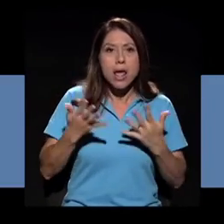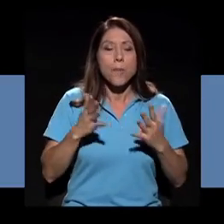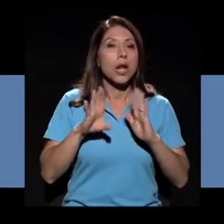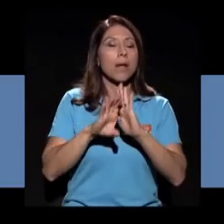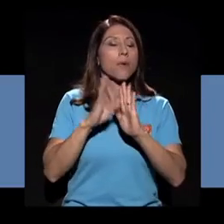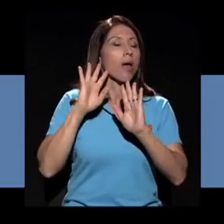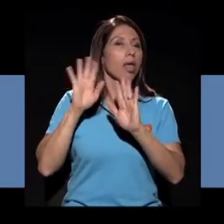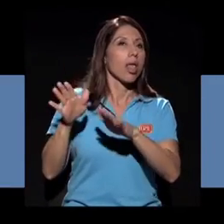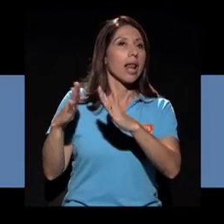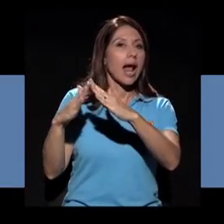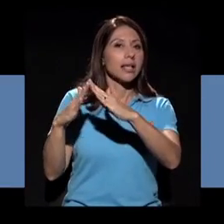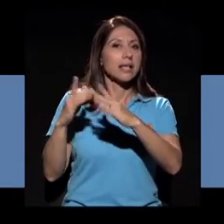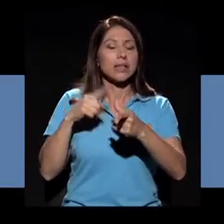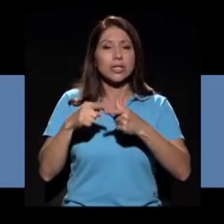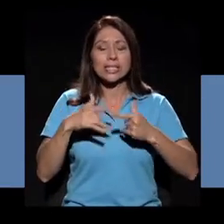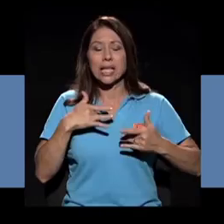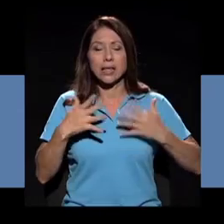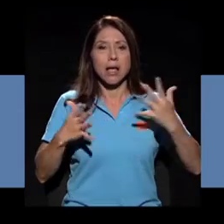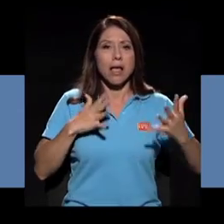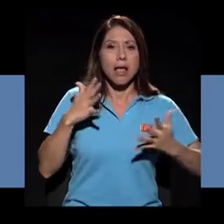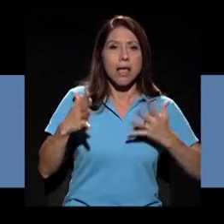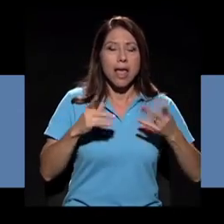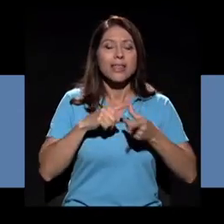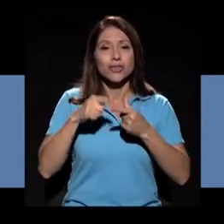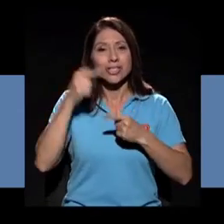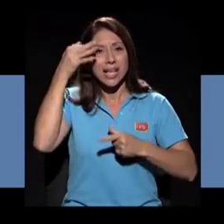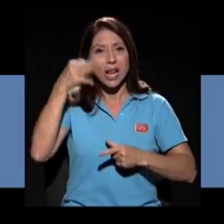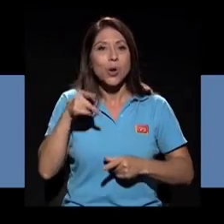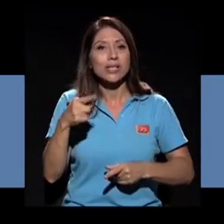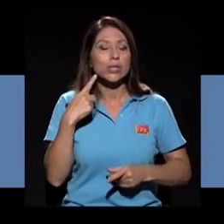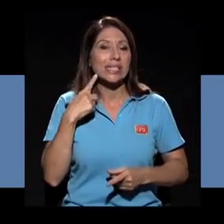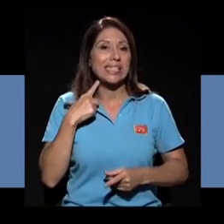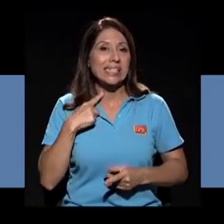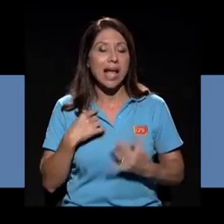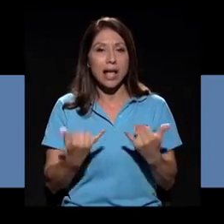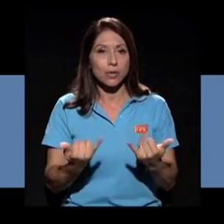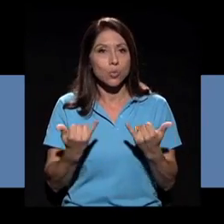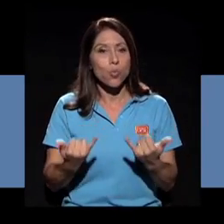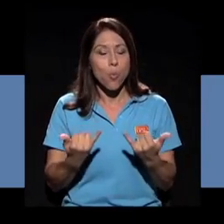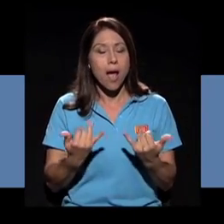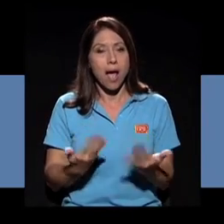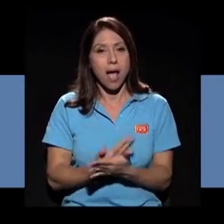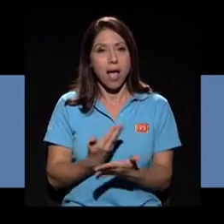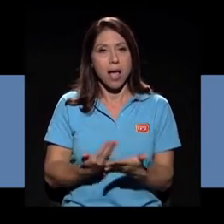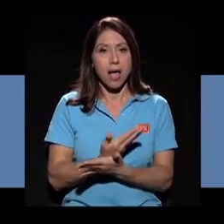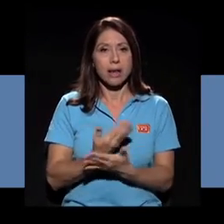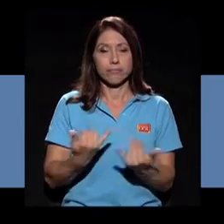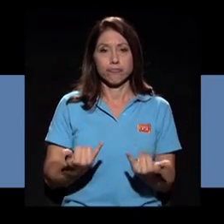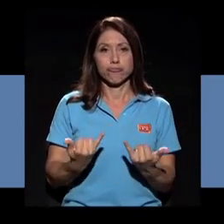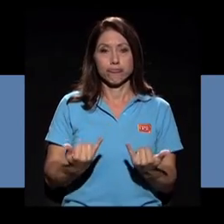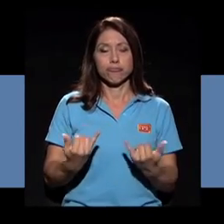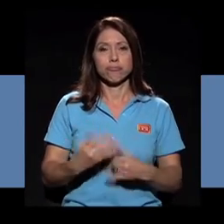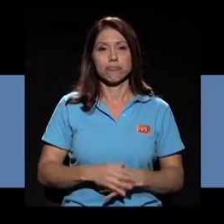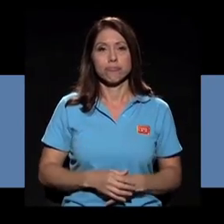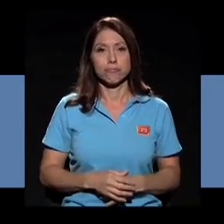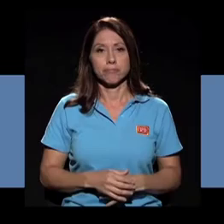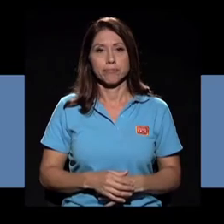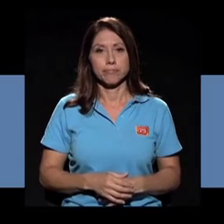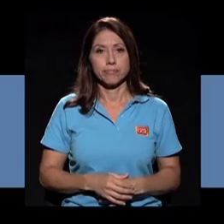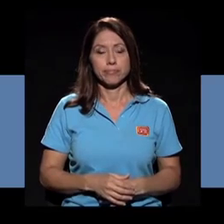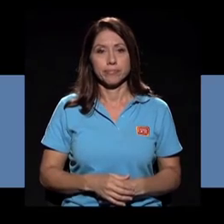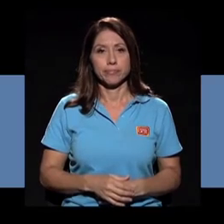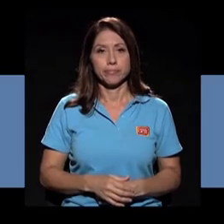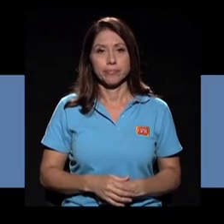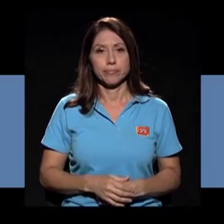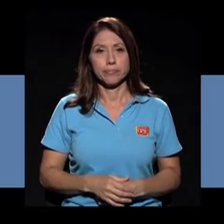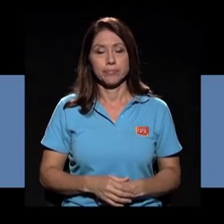en casa como que se sienten fuera de lugar. Entonces yo creo que eso es una adicción muy actual y muy de nuestros días.